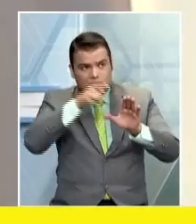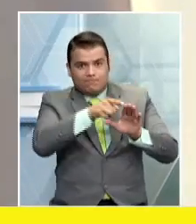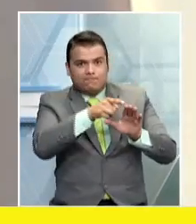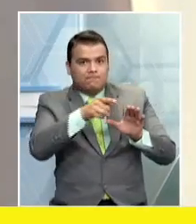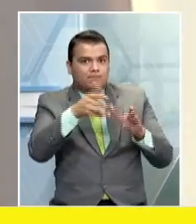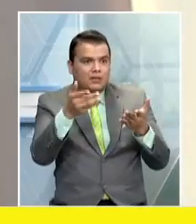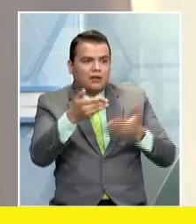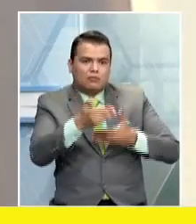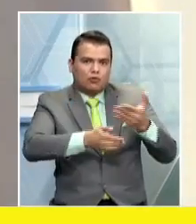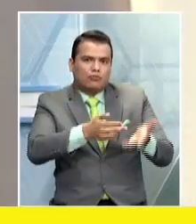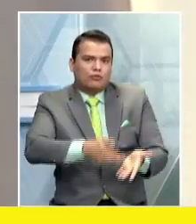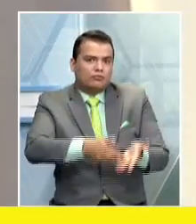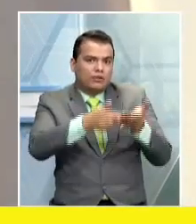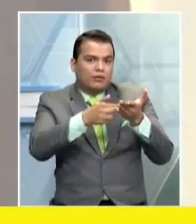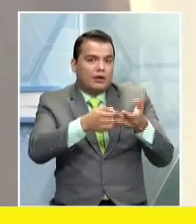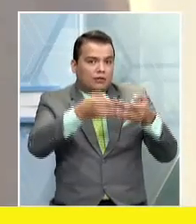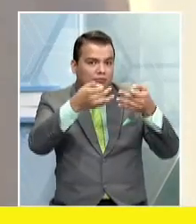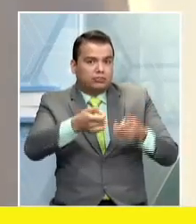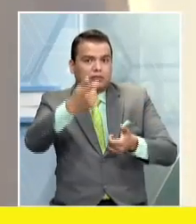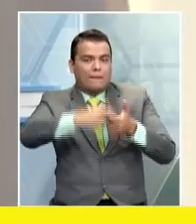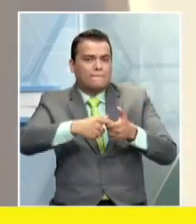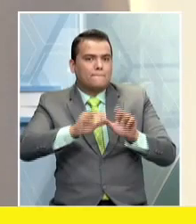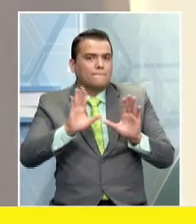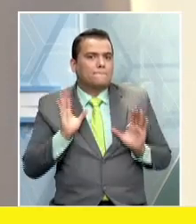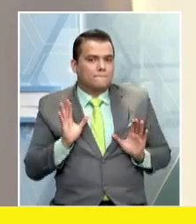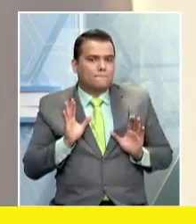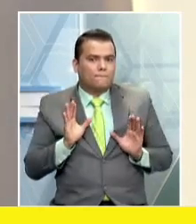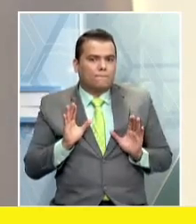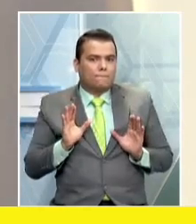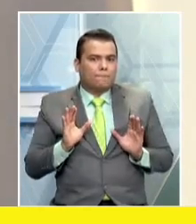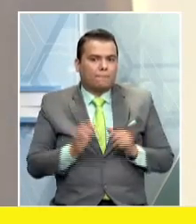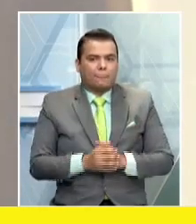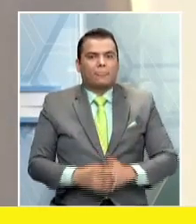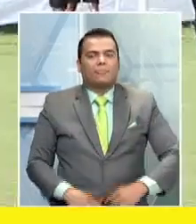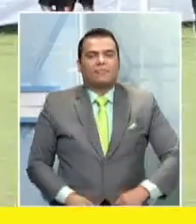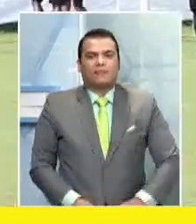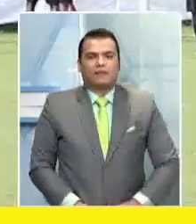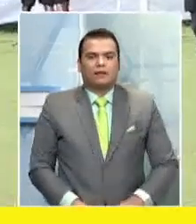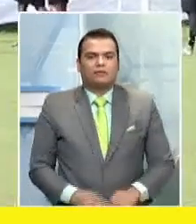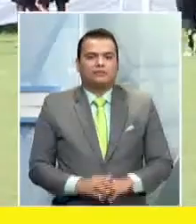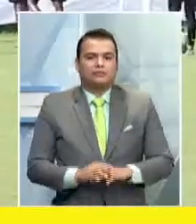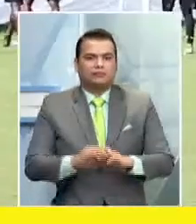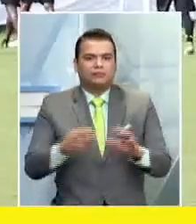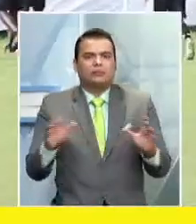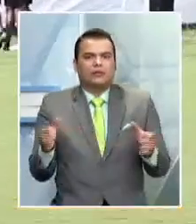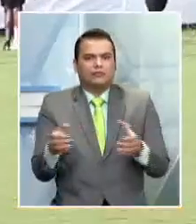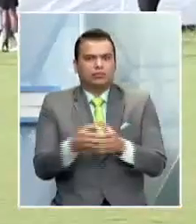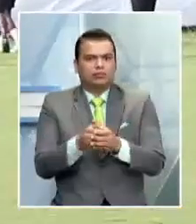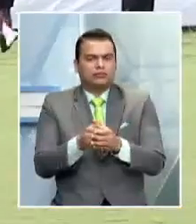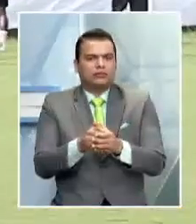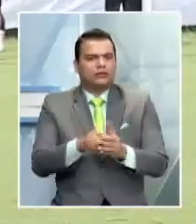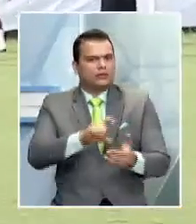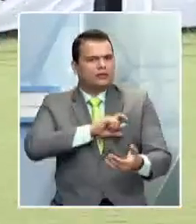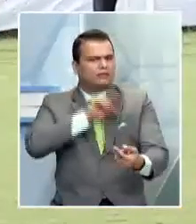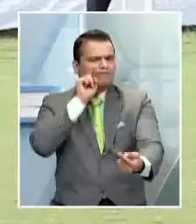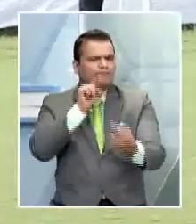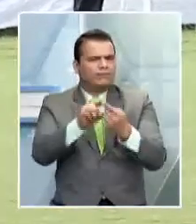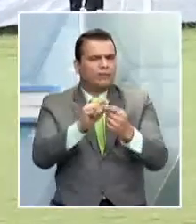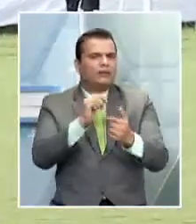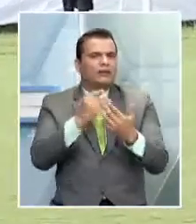grande, el cual debe ganar el primero, el segundo, el tercero, el cuarto, ganar todos los partidos. Y para